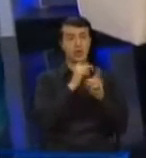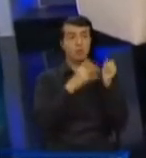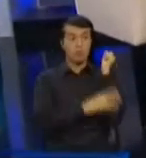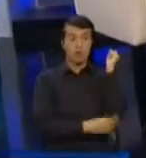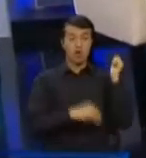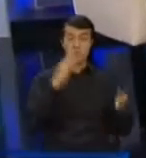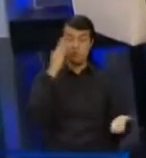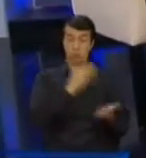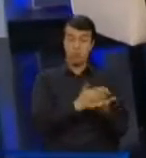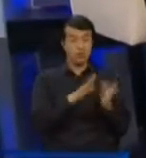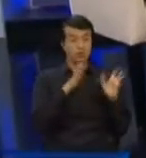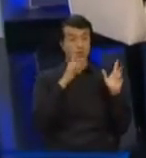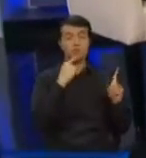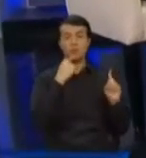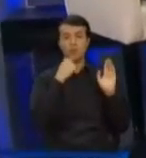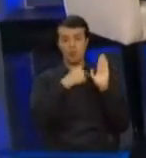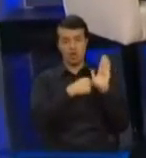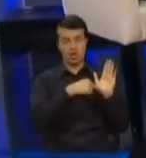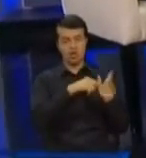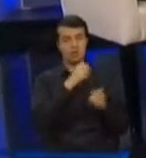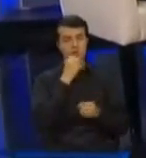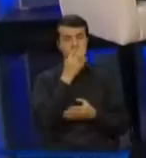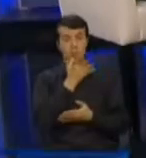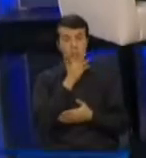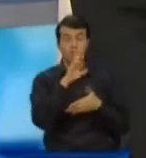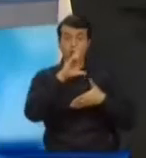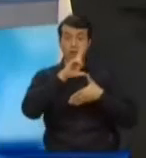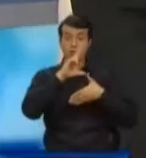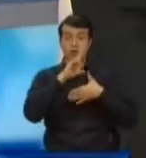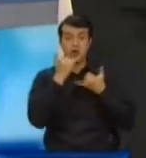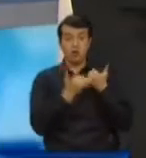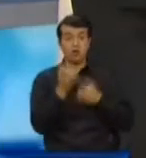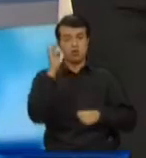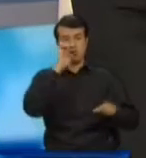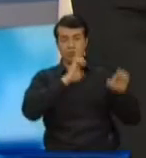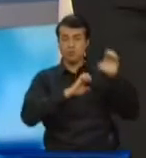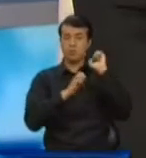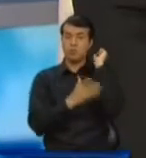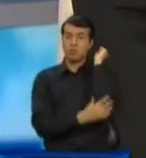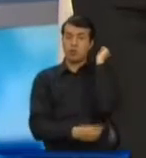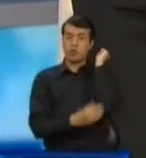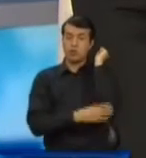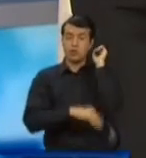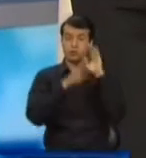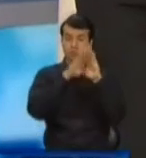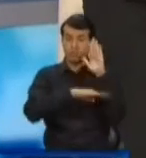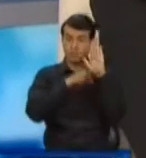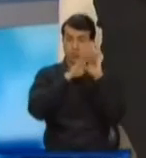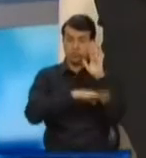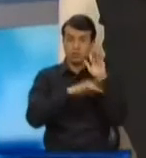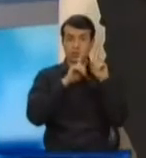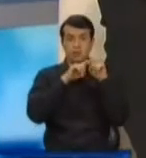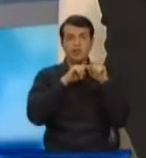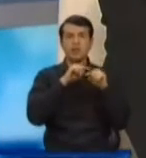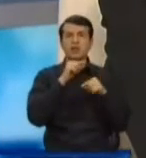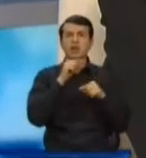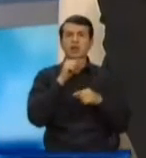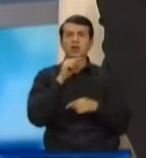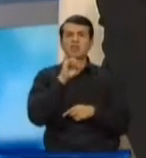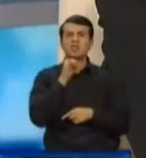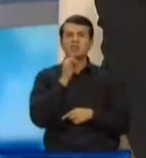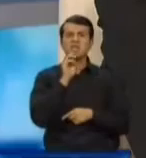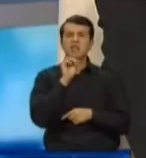a la erradicación, y me explico de la siguiente manera. Latinoamérica está midiendo el tema de la disminución de la pobreza de acuerdo al coeficiente de Gini, que no es otra